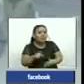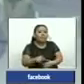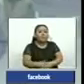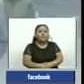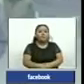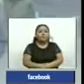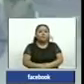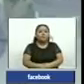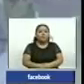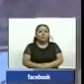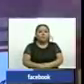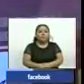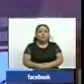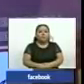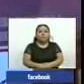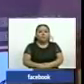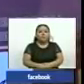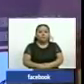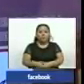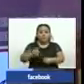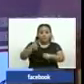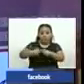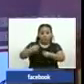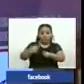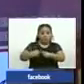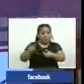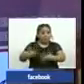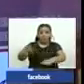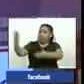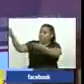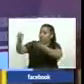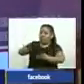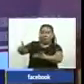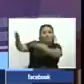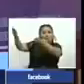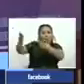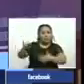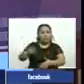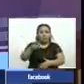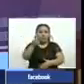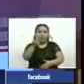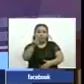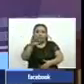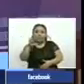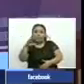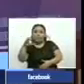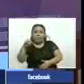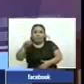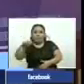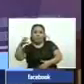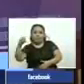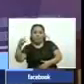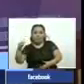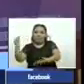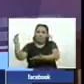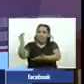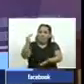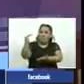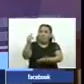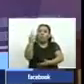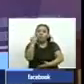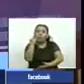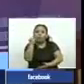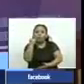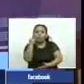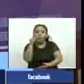ellos han dicho. China ha importado casi 150 mil toneladas de azúcar desde El